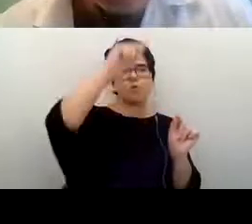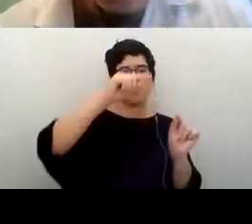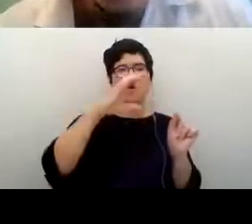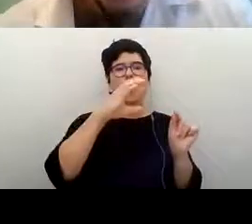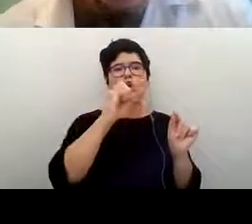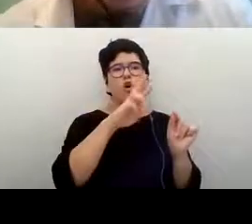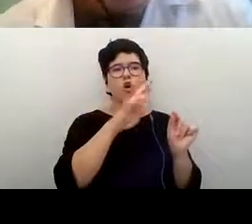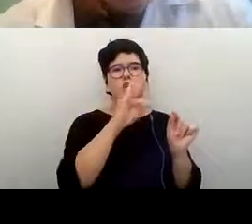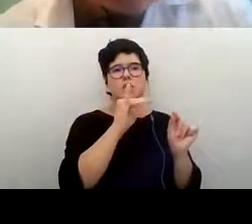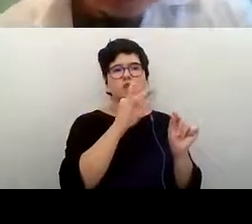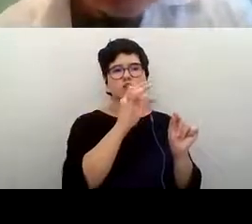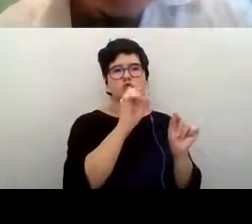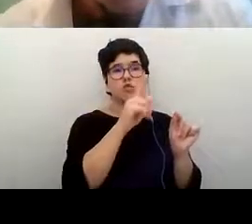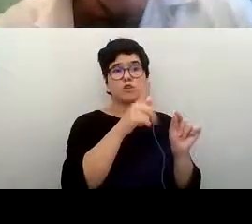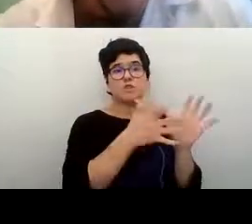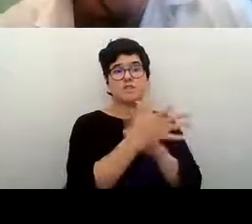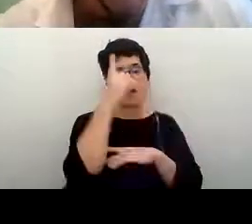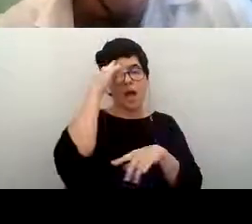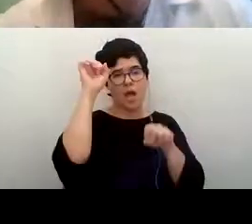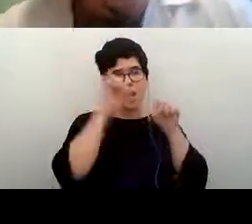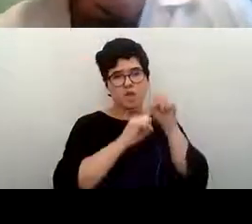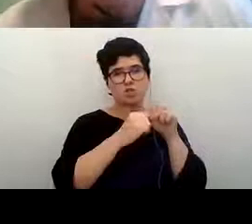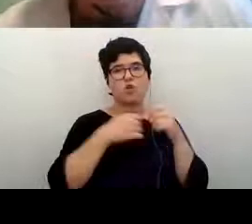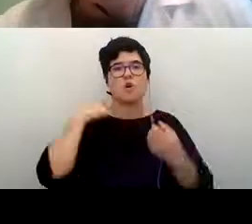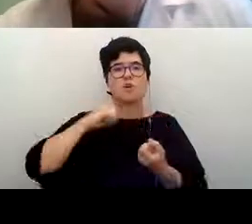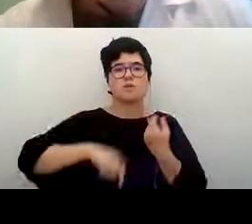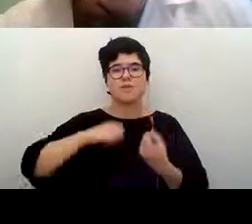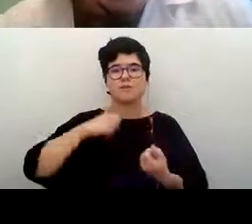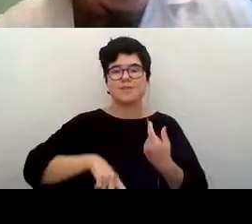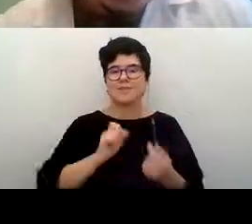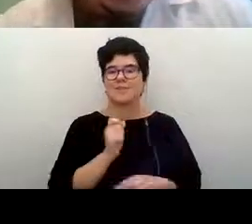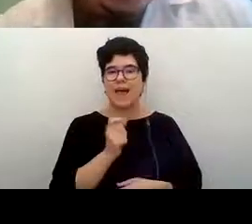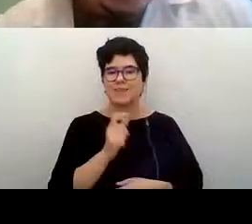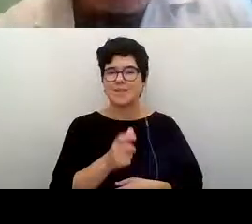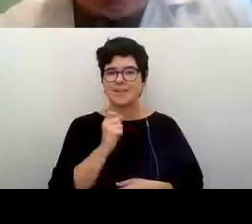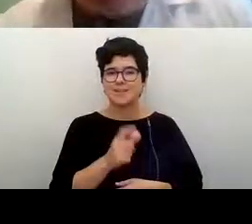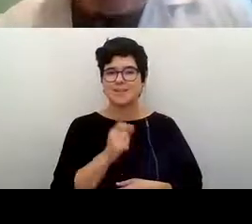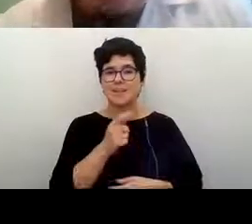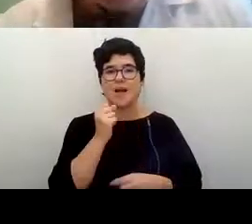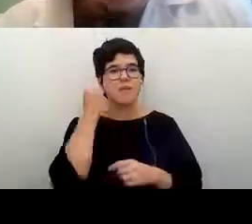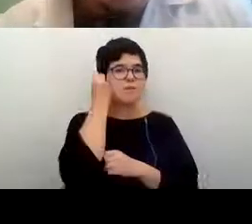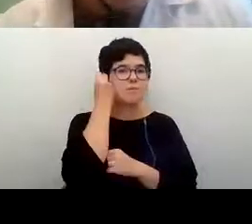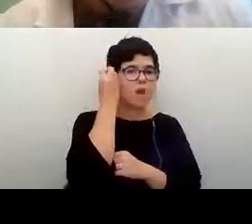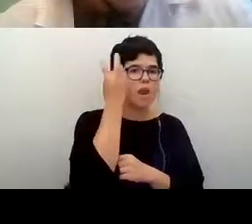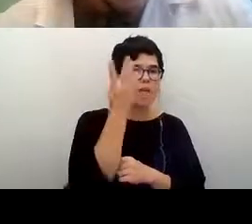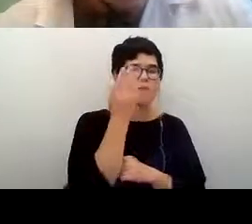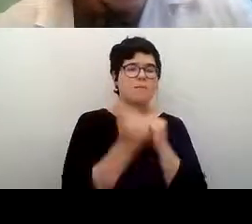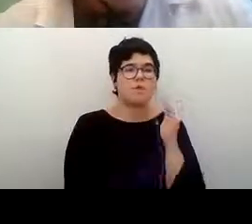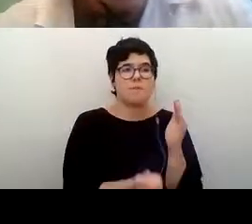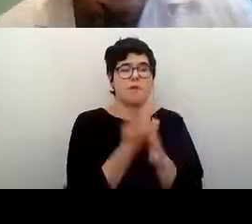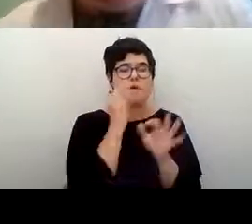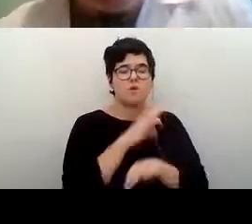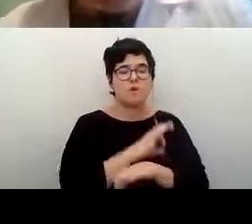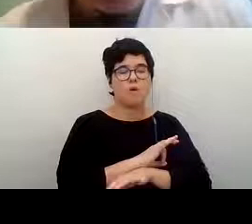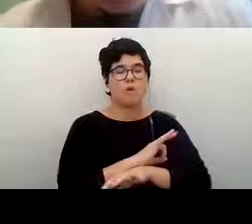ictus, las hipertensiones arteriales y demás son mucho más típicos de madrugada, en el amanecer, que